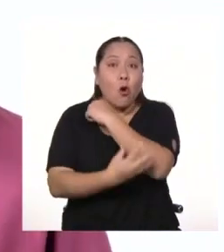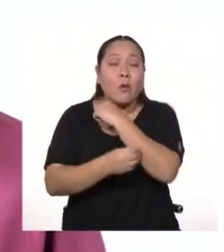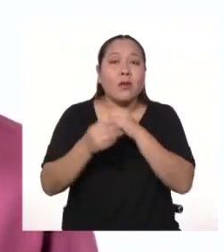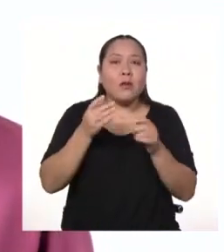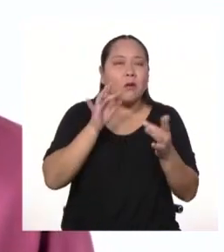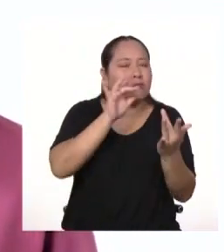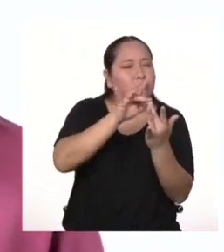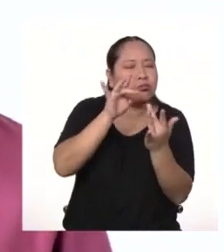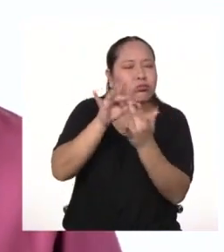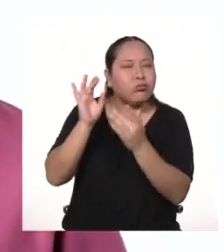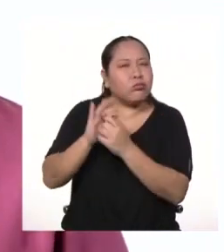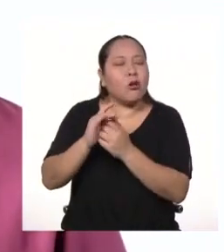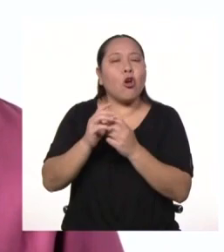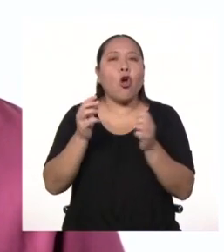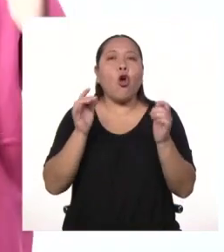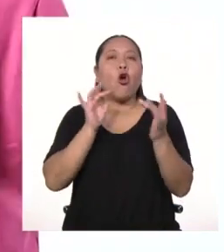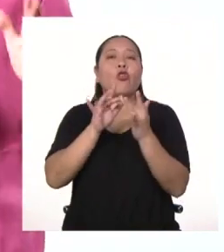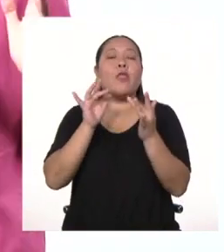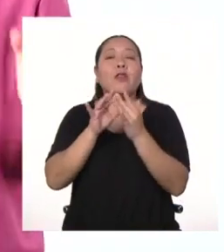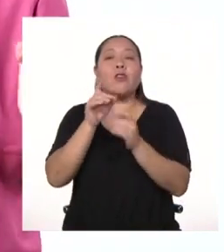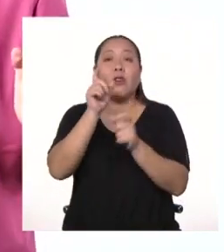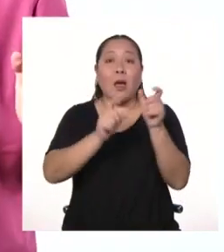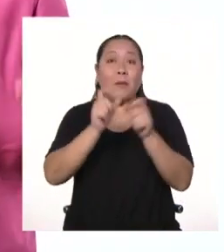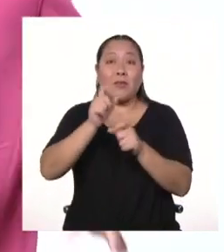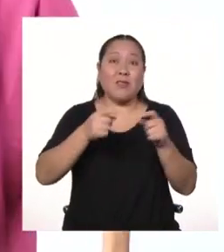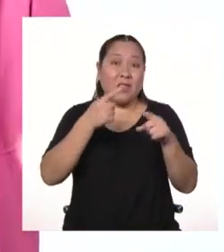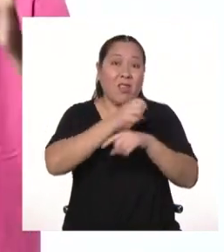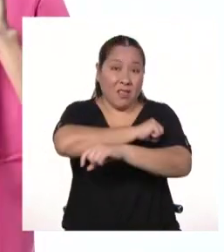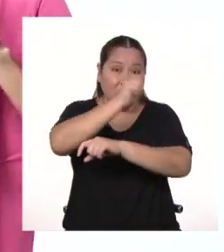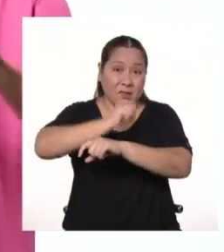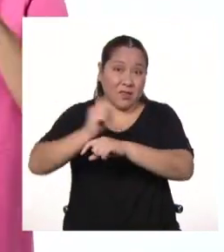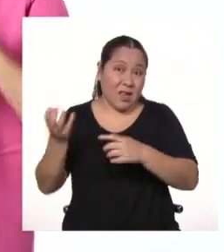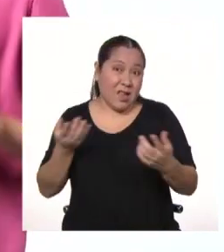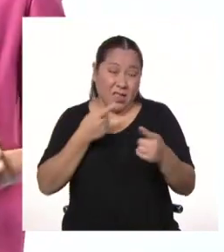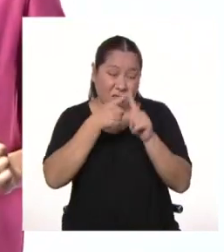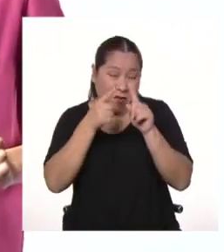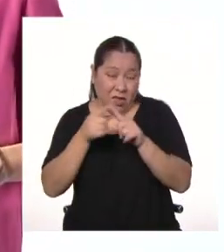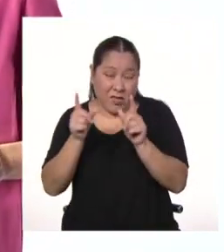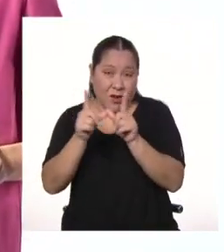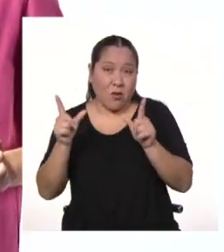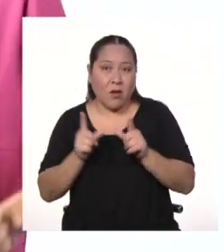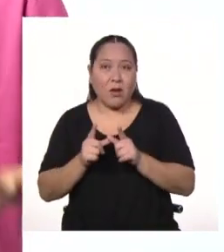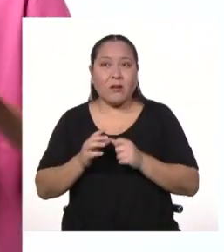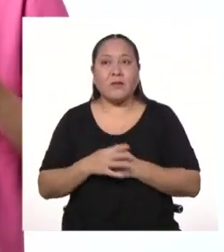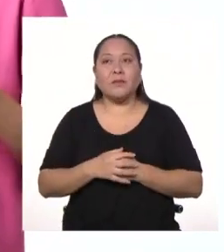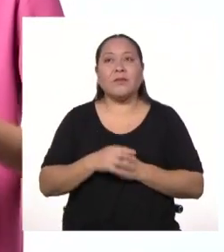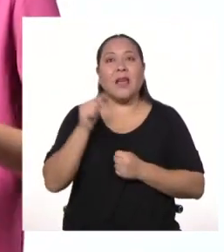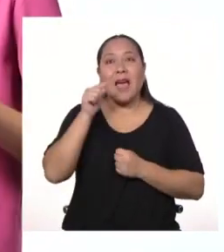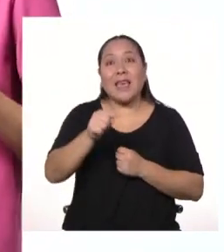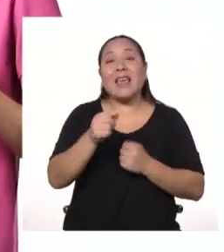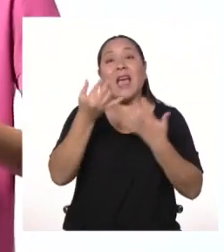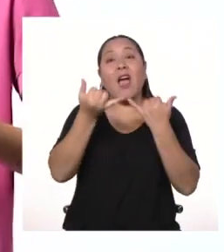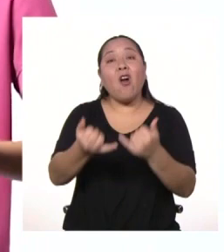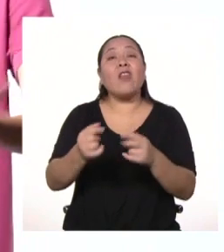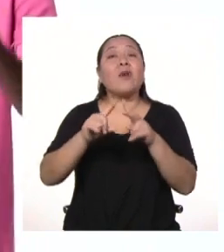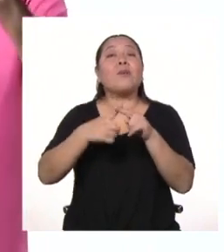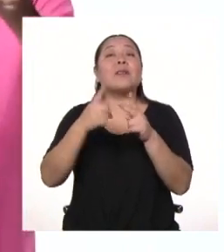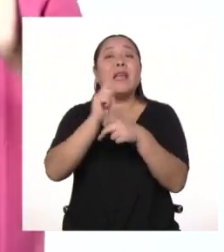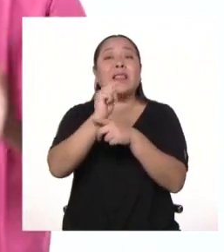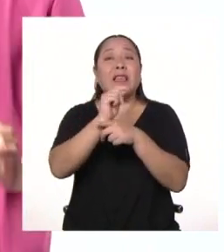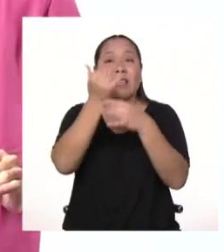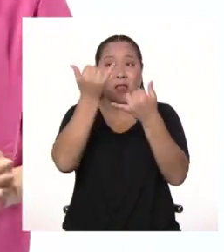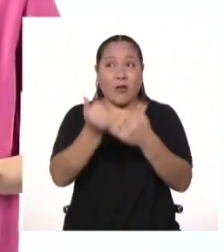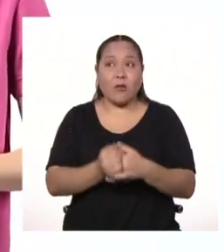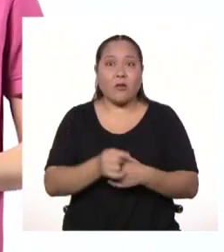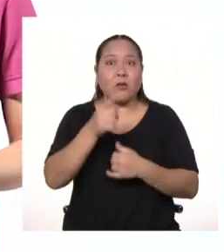cultural importantísimo. ¿No les parece? Y por ahí es que va el reto del día de hoy.